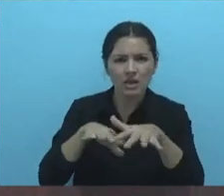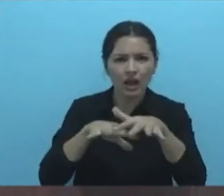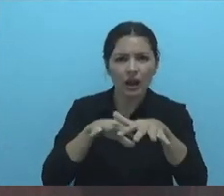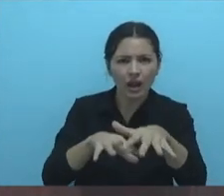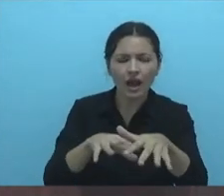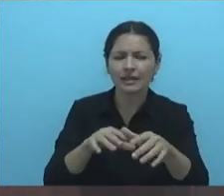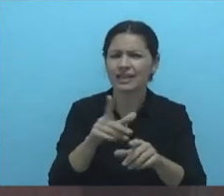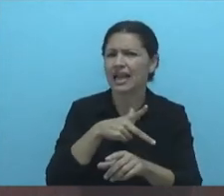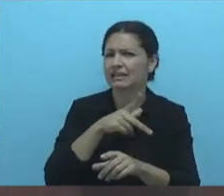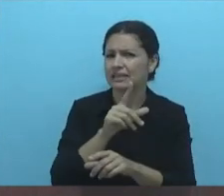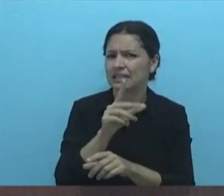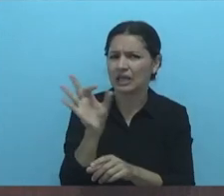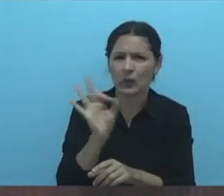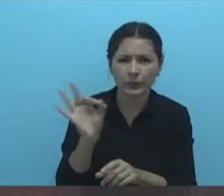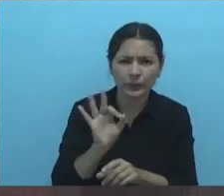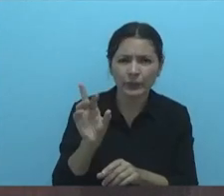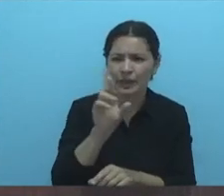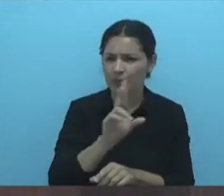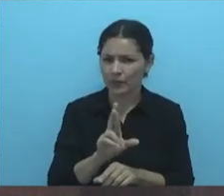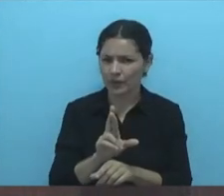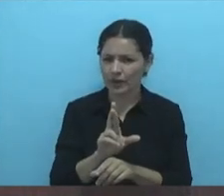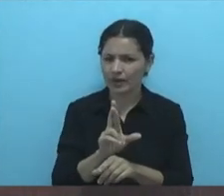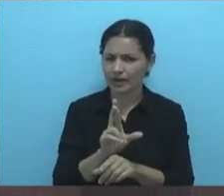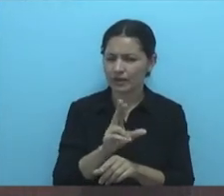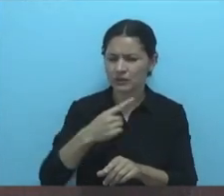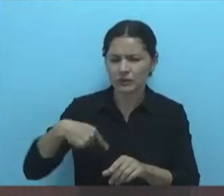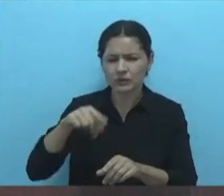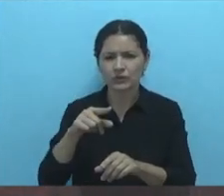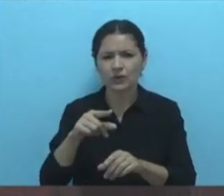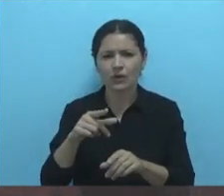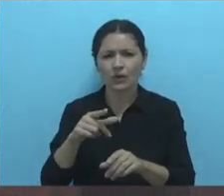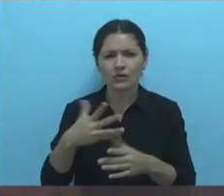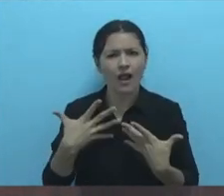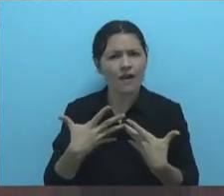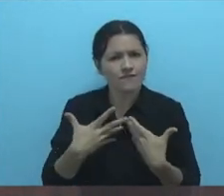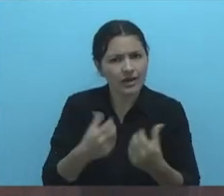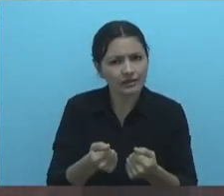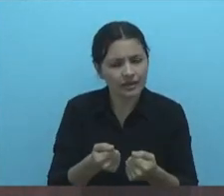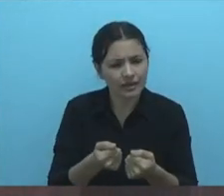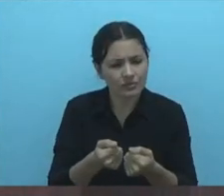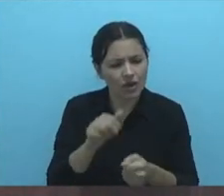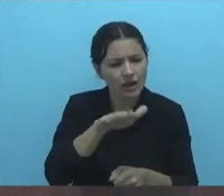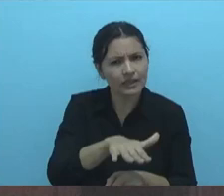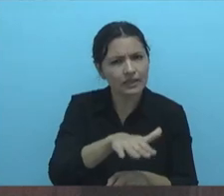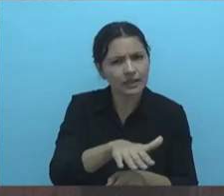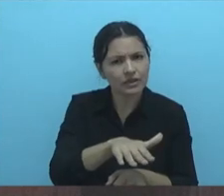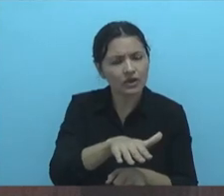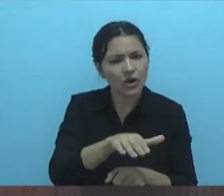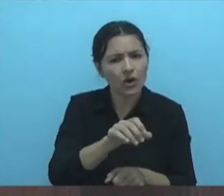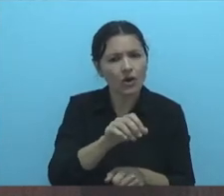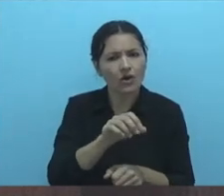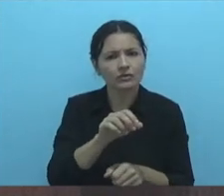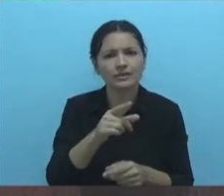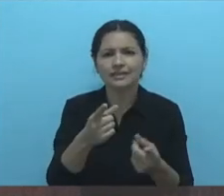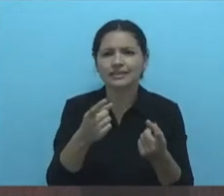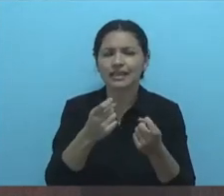ninguna manera ninguna de las legisladoras mujeres que estamos acá dentro no defendimos a ese niño No defendimos la